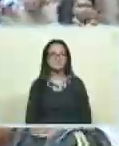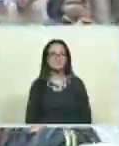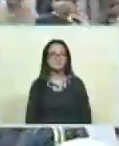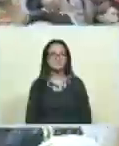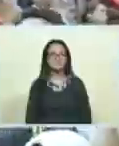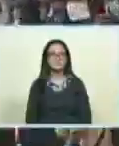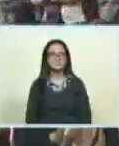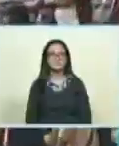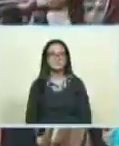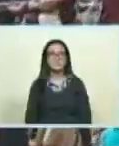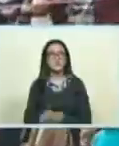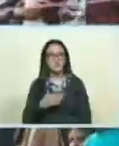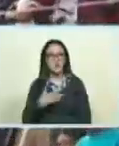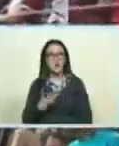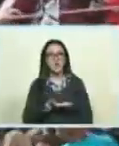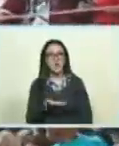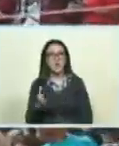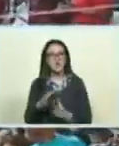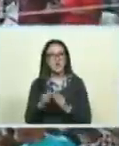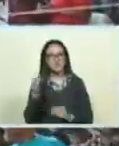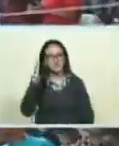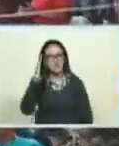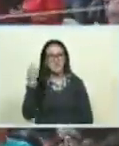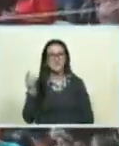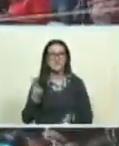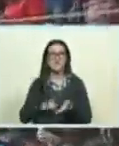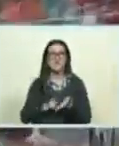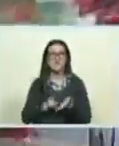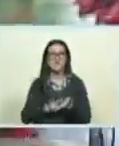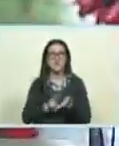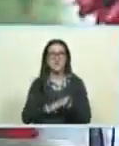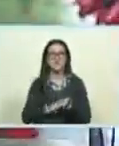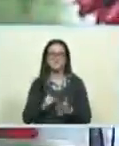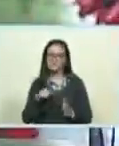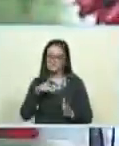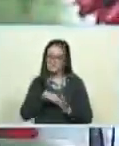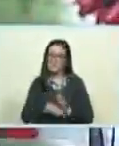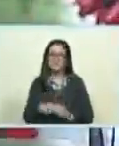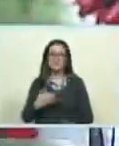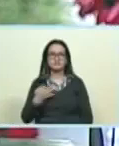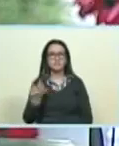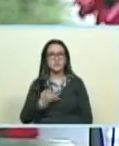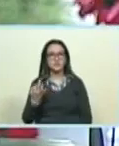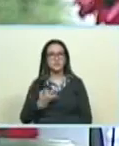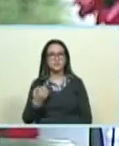que el país supiera que vamos a ir a fondo y profundo.